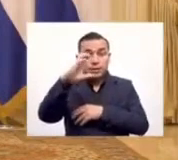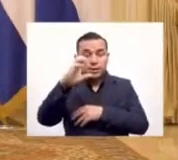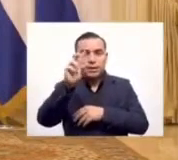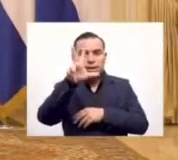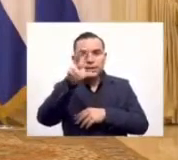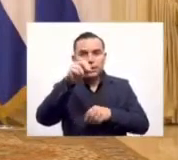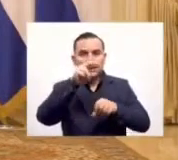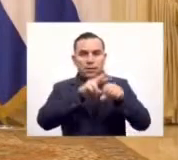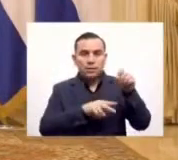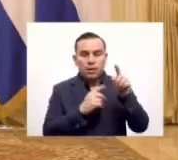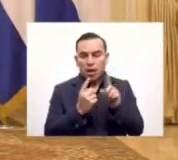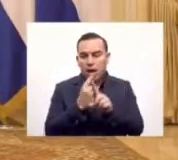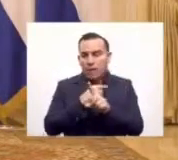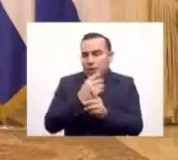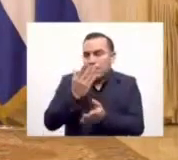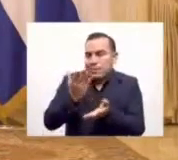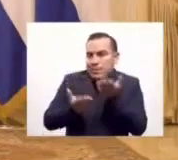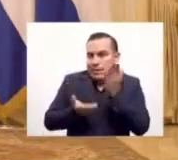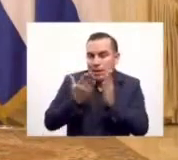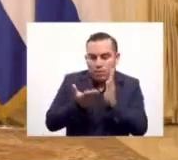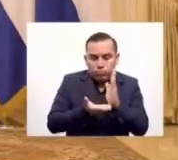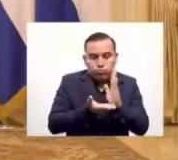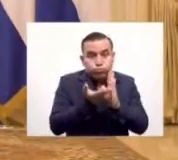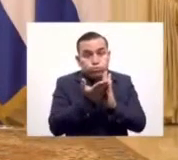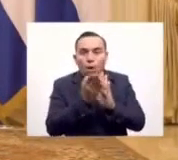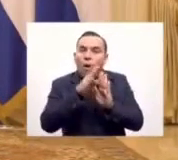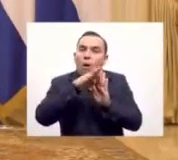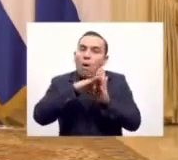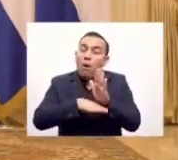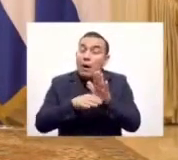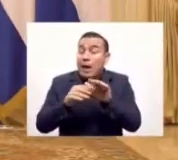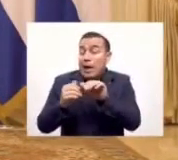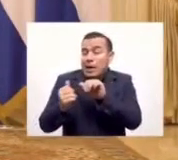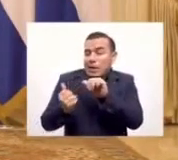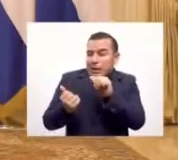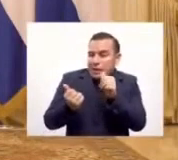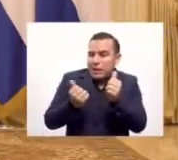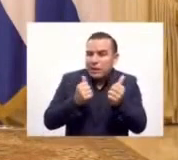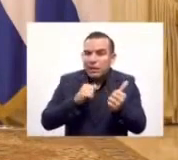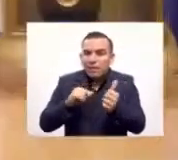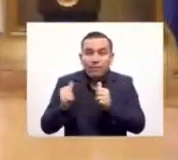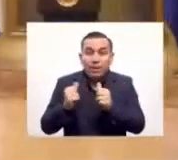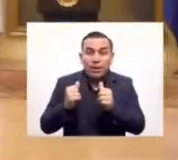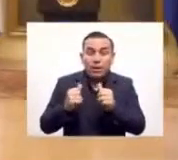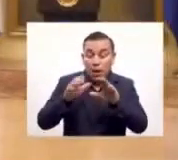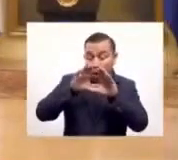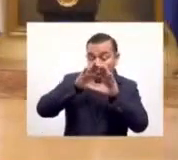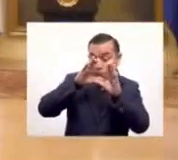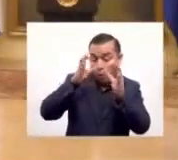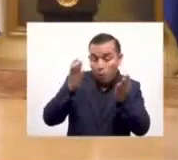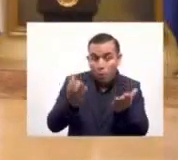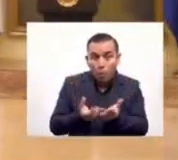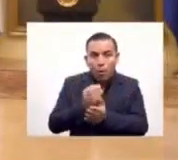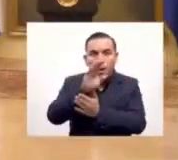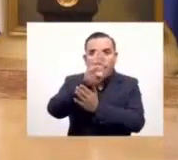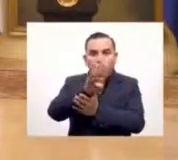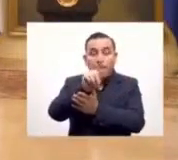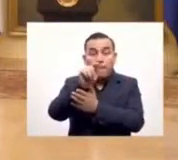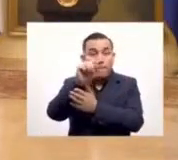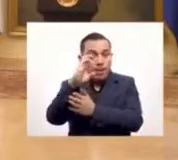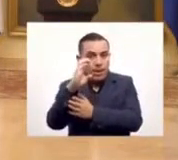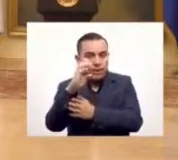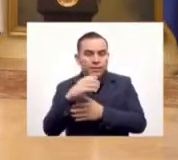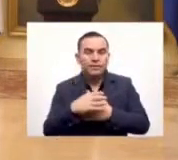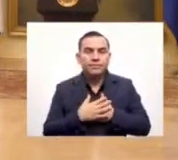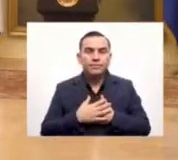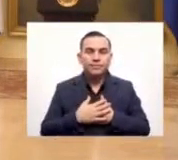aplicación, quién la va a estar operando, toda esta información de los biométricos que están pidiendo, el PIN, quién lo va a estar controlando. Una